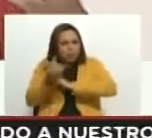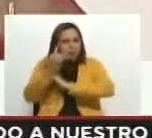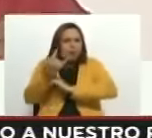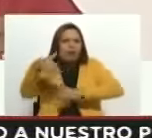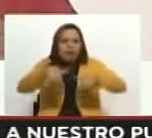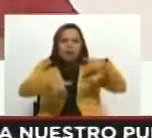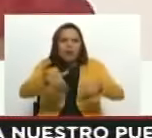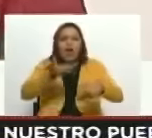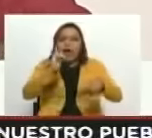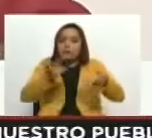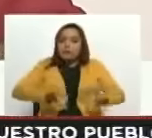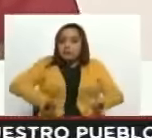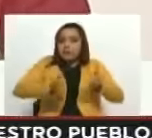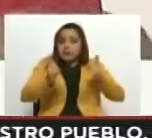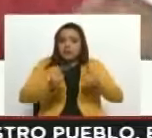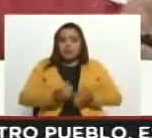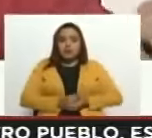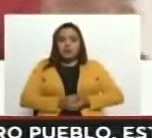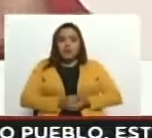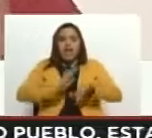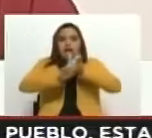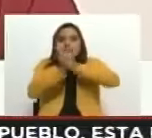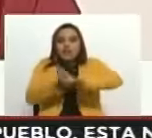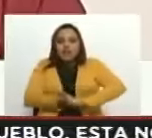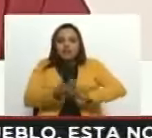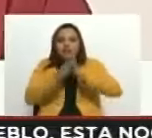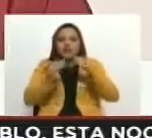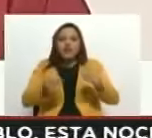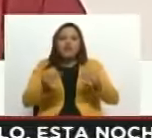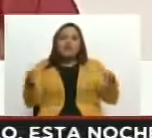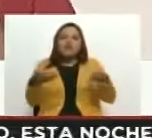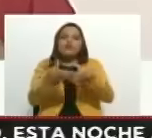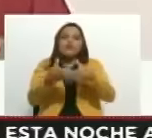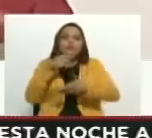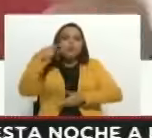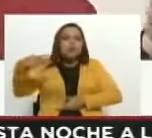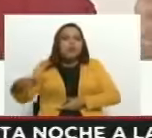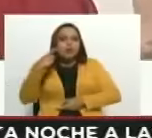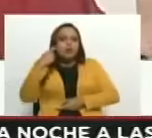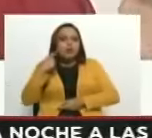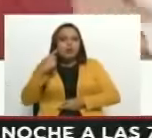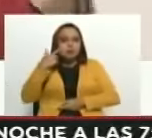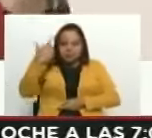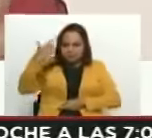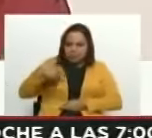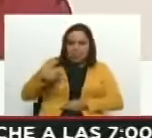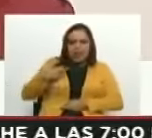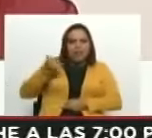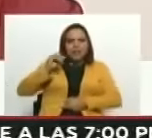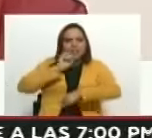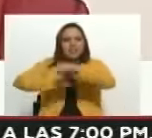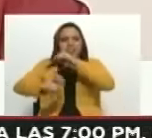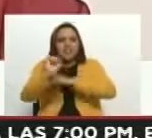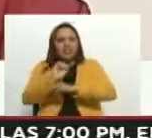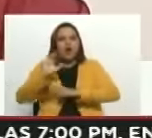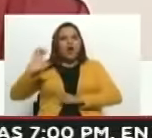va a permitir acabar con los partidos tradicionales. Y mírenme a mí defendiendo aquí Acción Democrática de Copey.